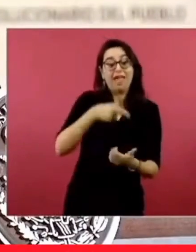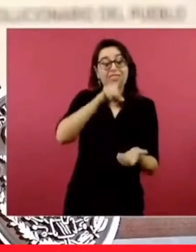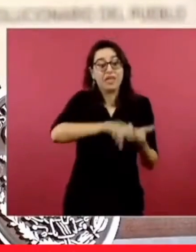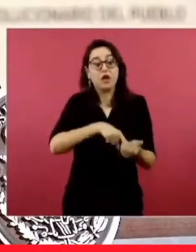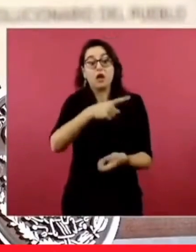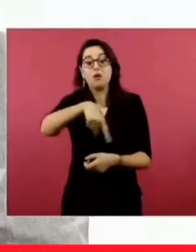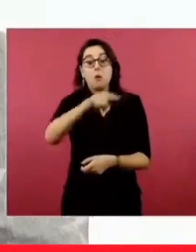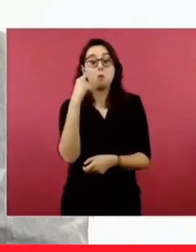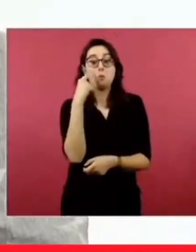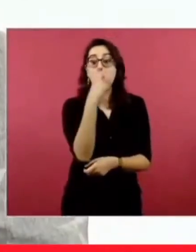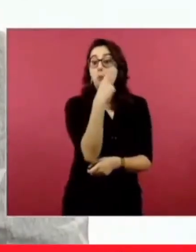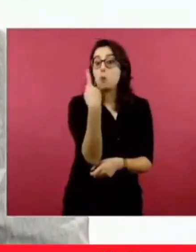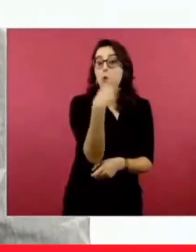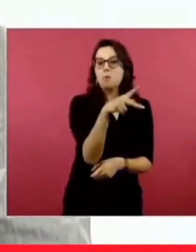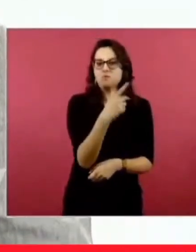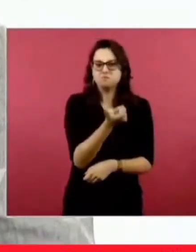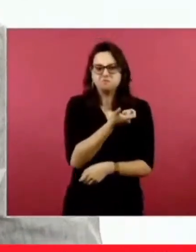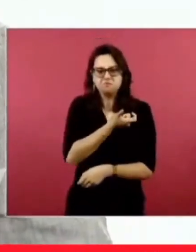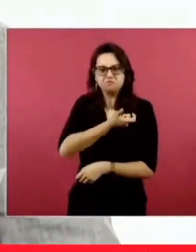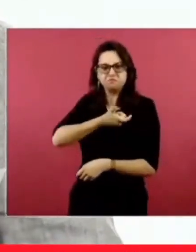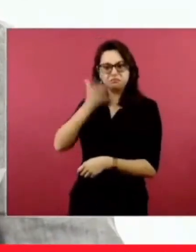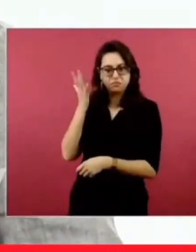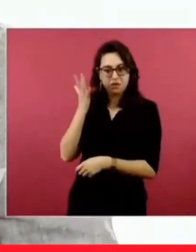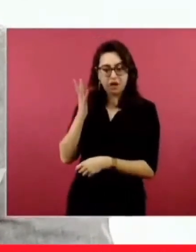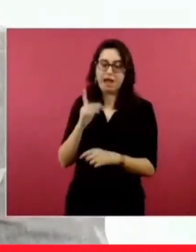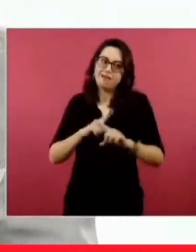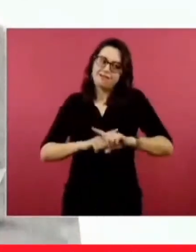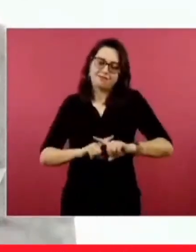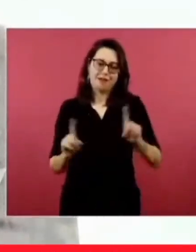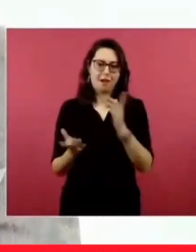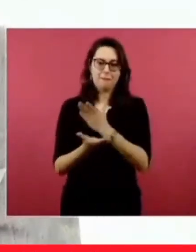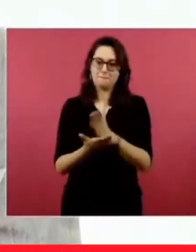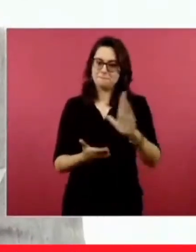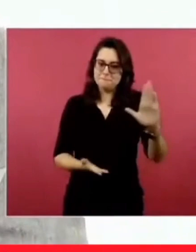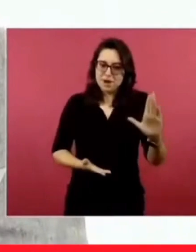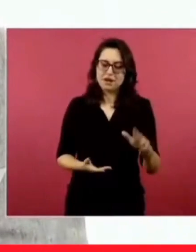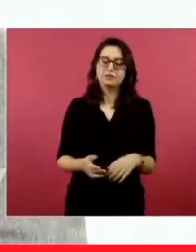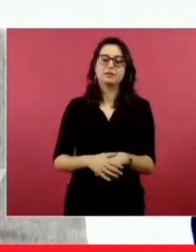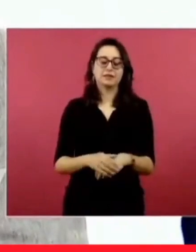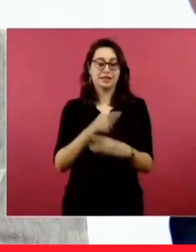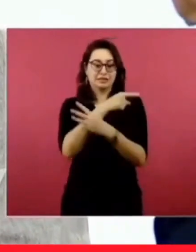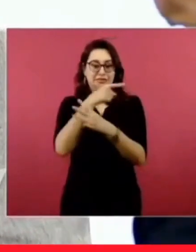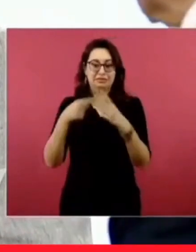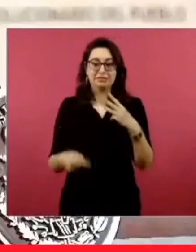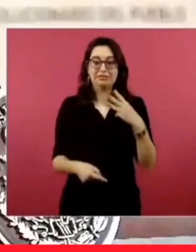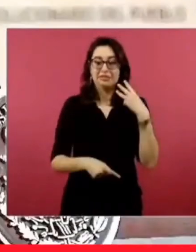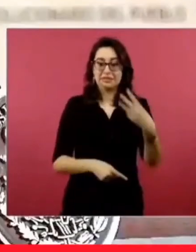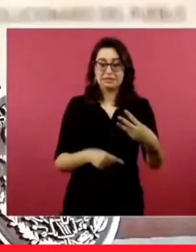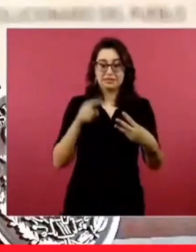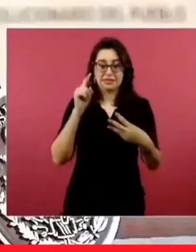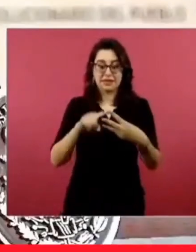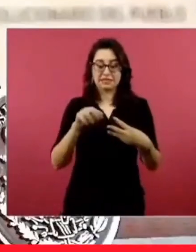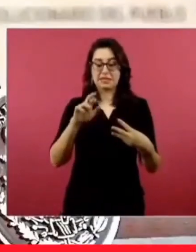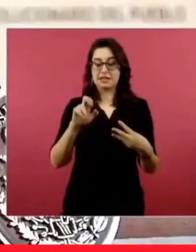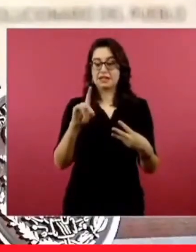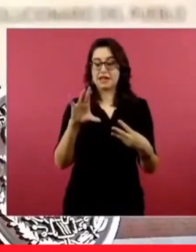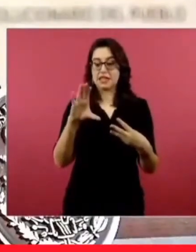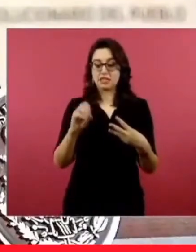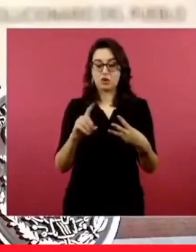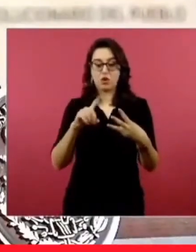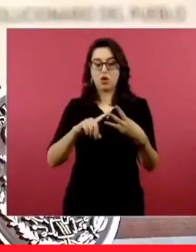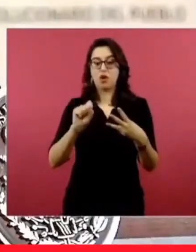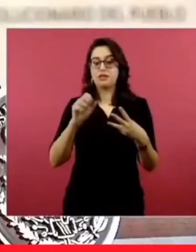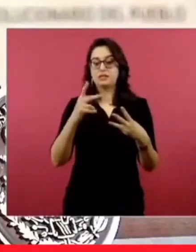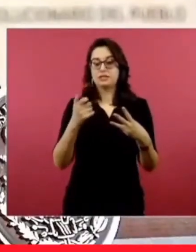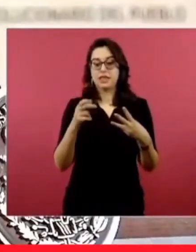fueron Chevron, Redco y Petro-7. Fueron los tres más careros en el país, mientras que